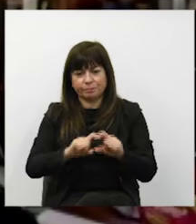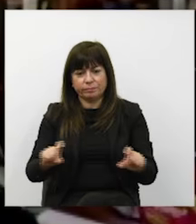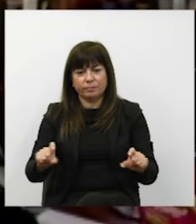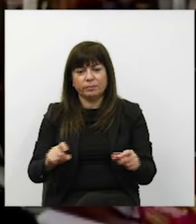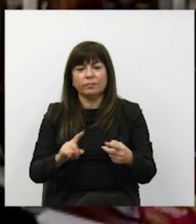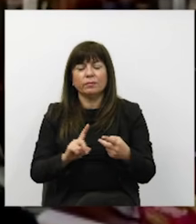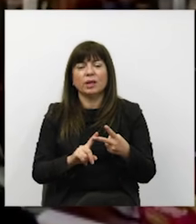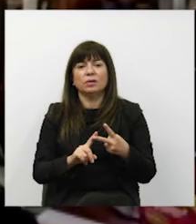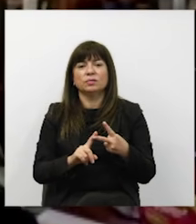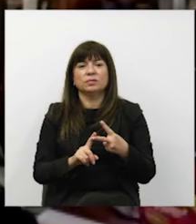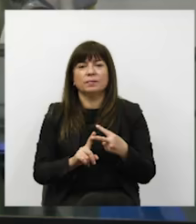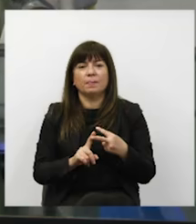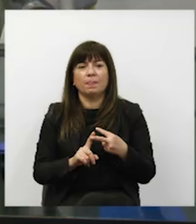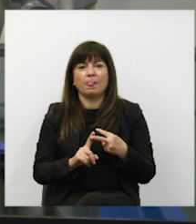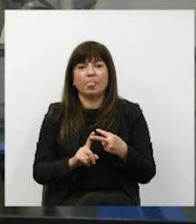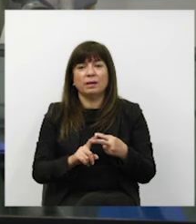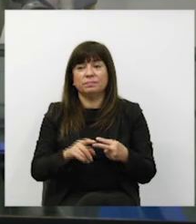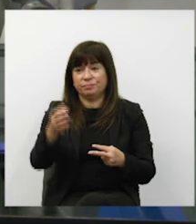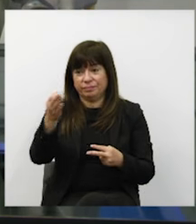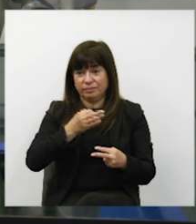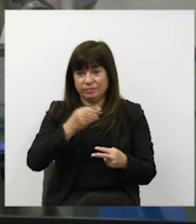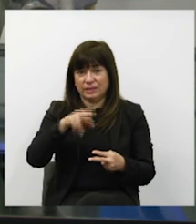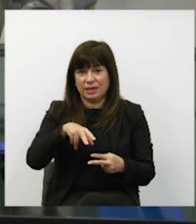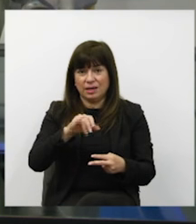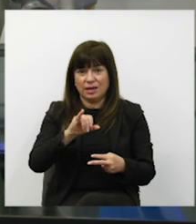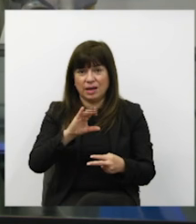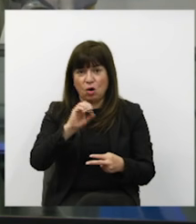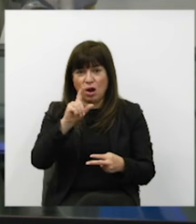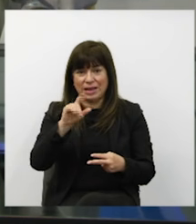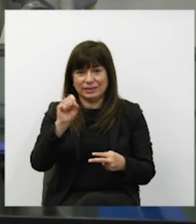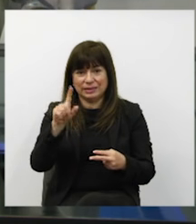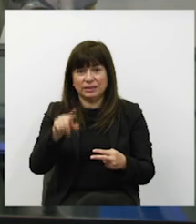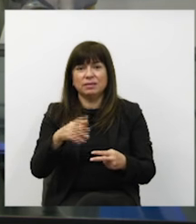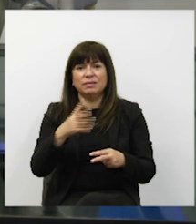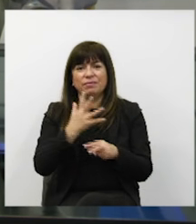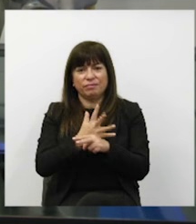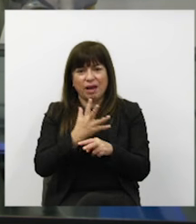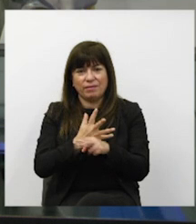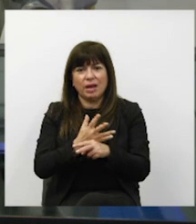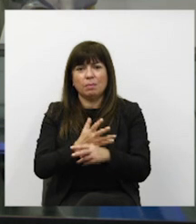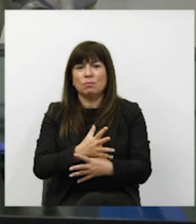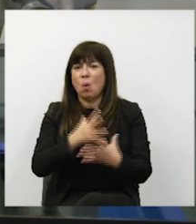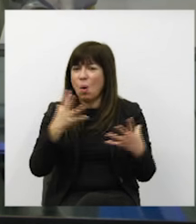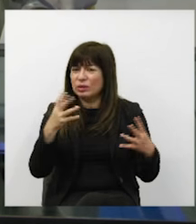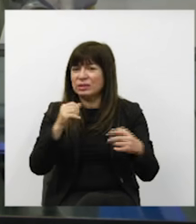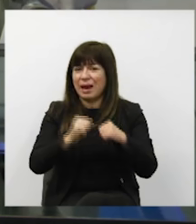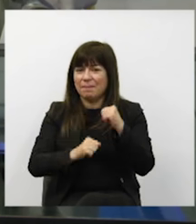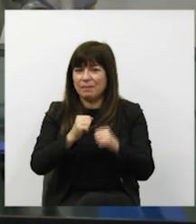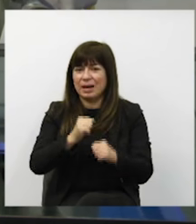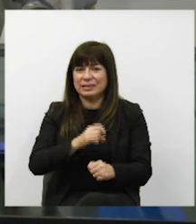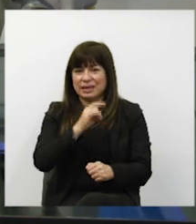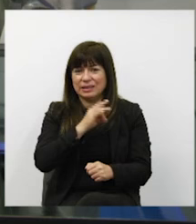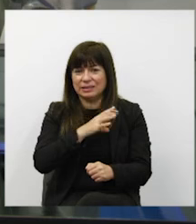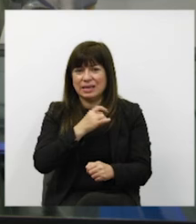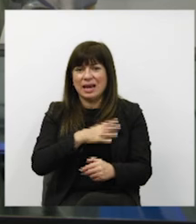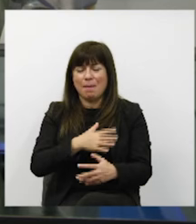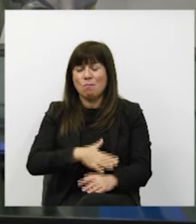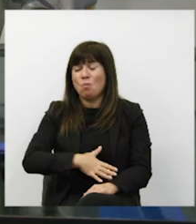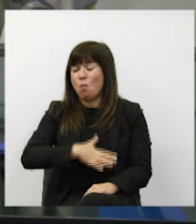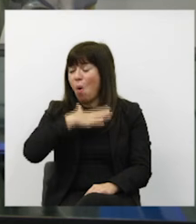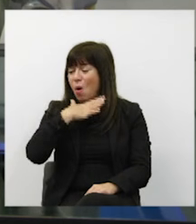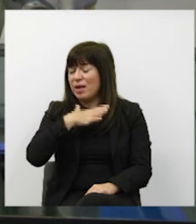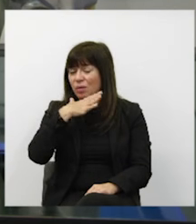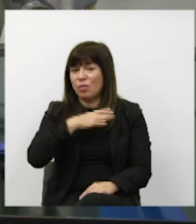idea, tomando lo que dijo Nicolás en la primera vuelta, va a haber un montón de empresas en Chile que van a terminar muy, muy